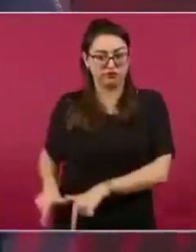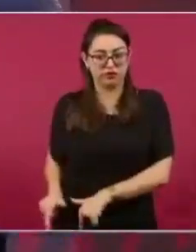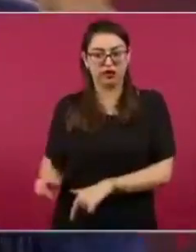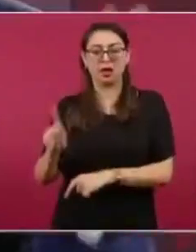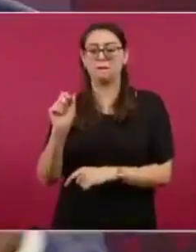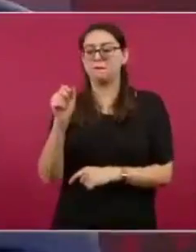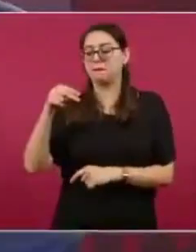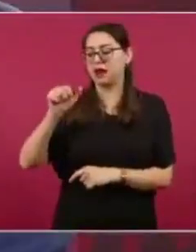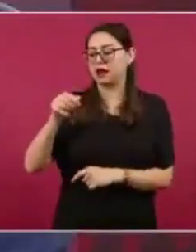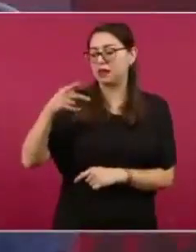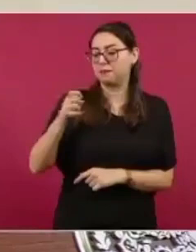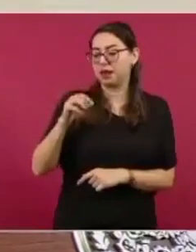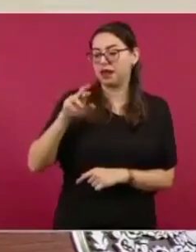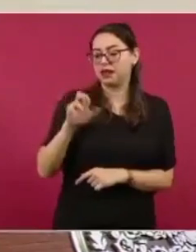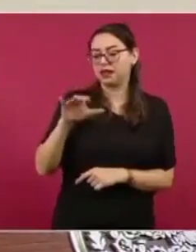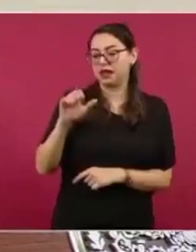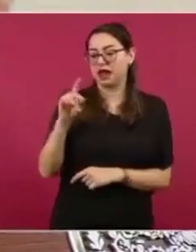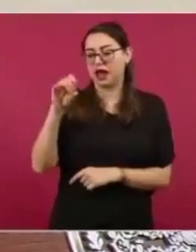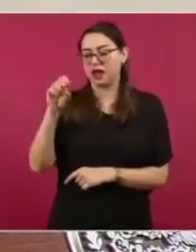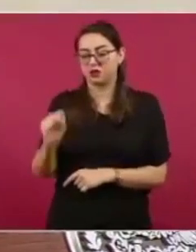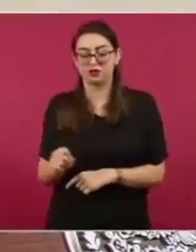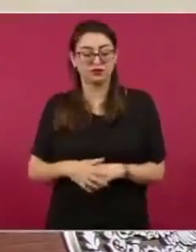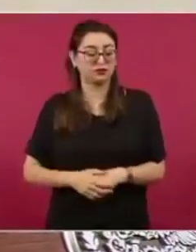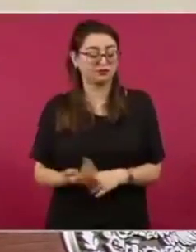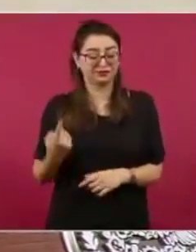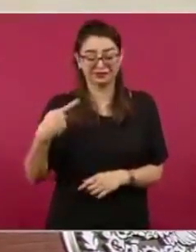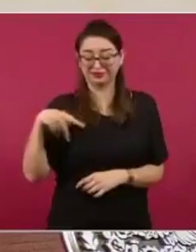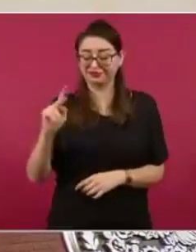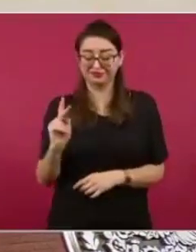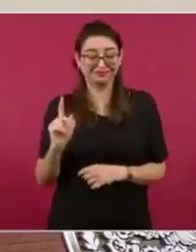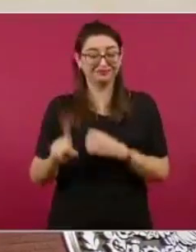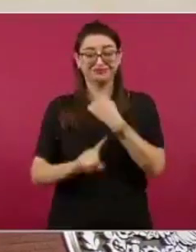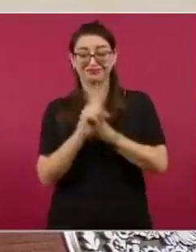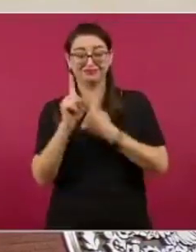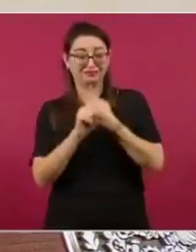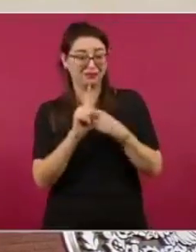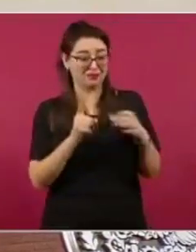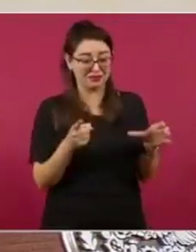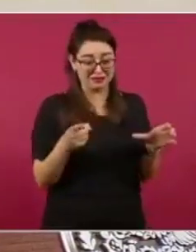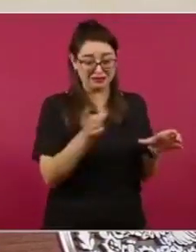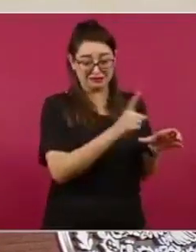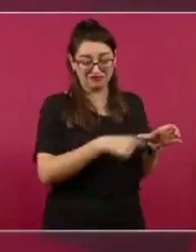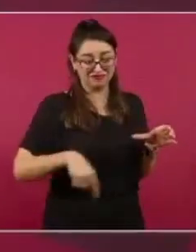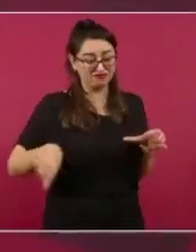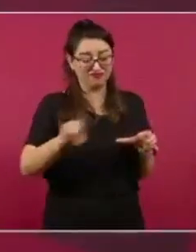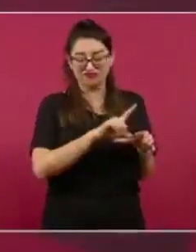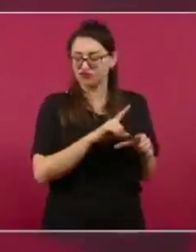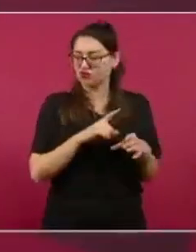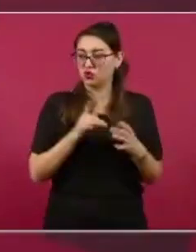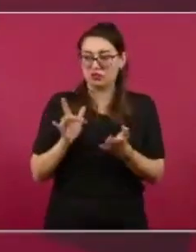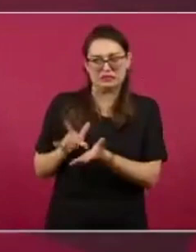lo magnifican, ese sensacionalismo,